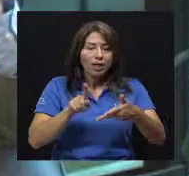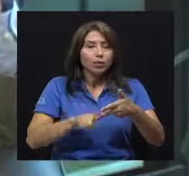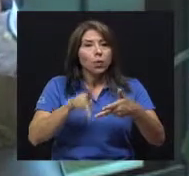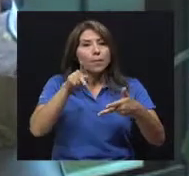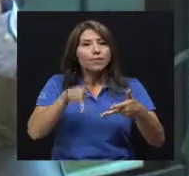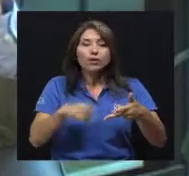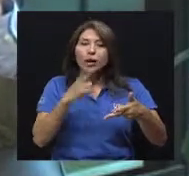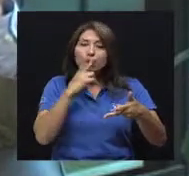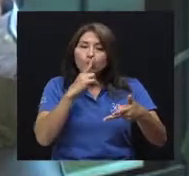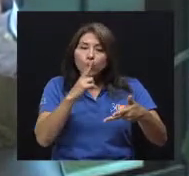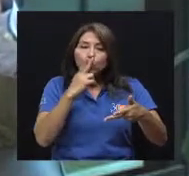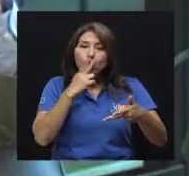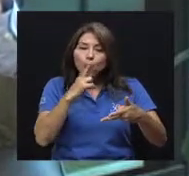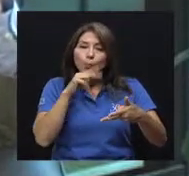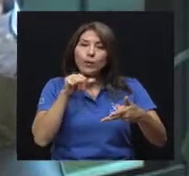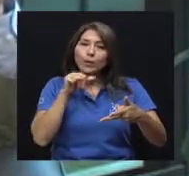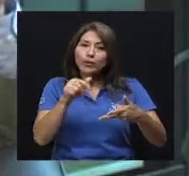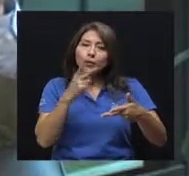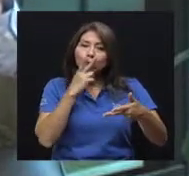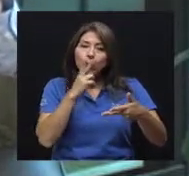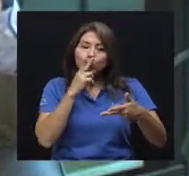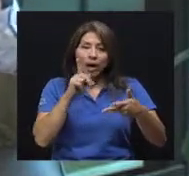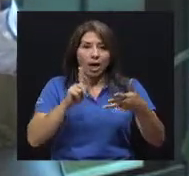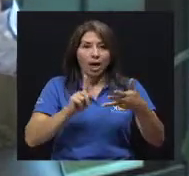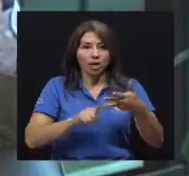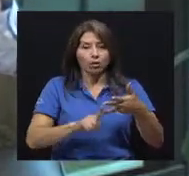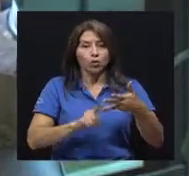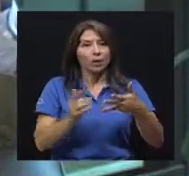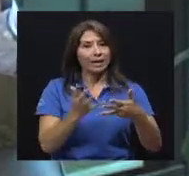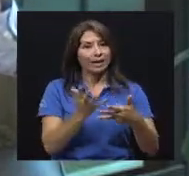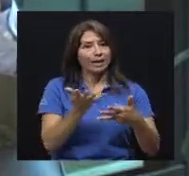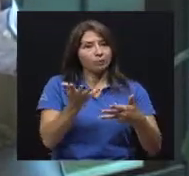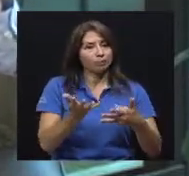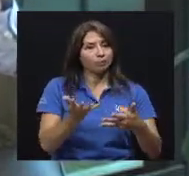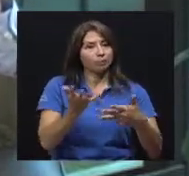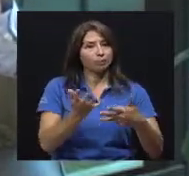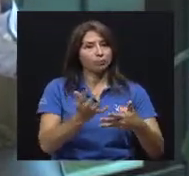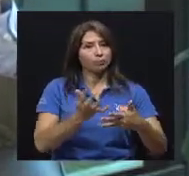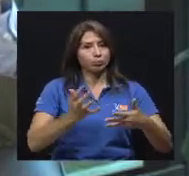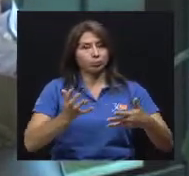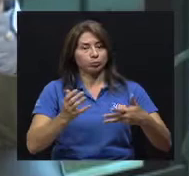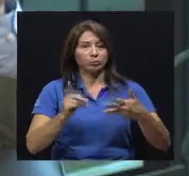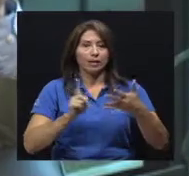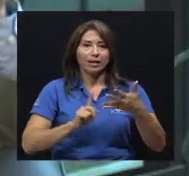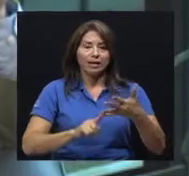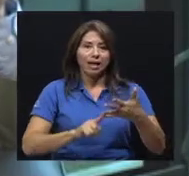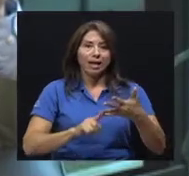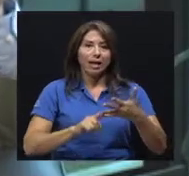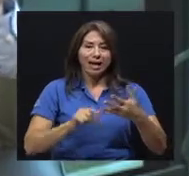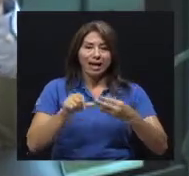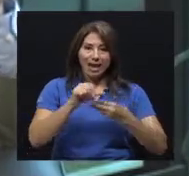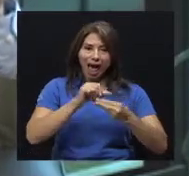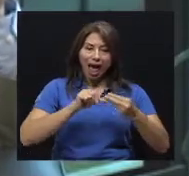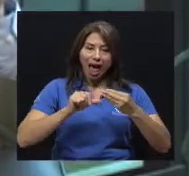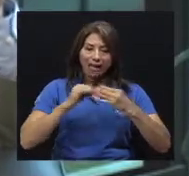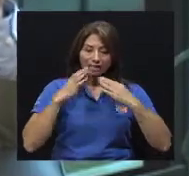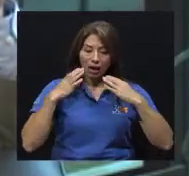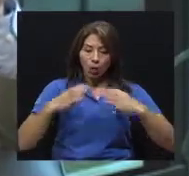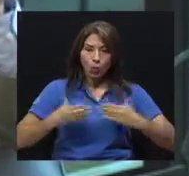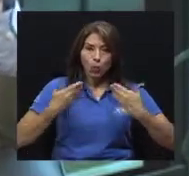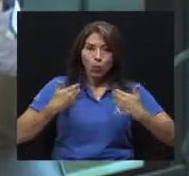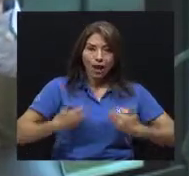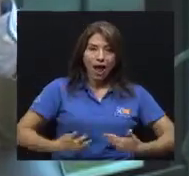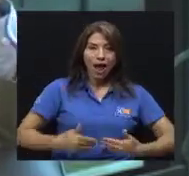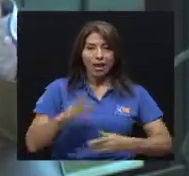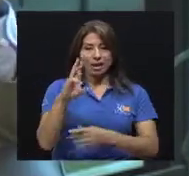continúe fumando, que tenga exceso de peso o más peso de lo que debiera de tener, exceso de grasa corporal, que